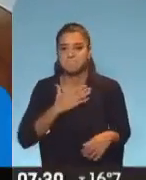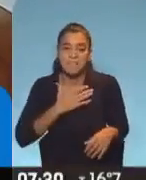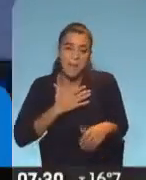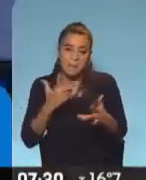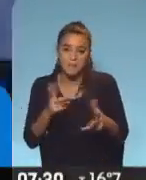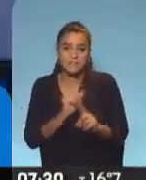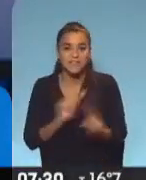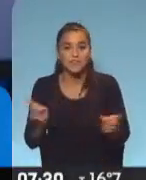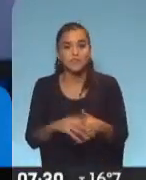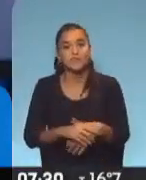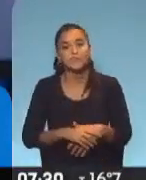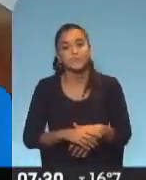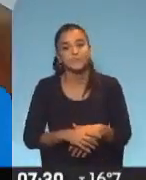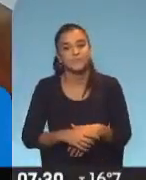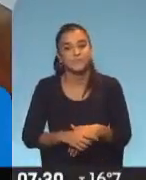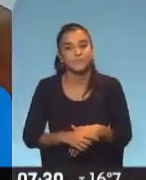decirte.